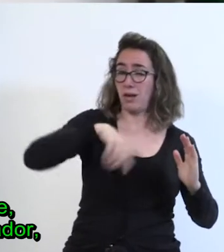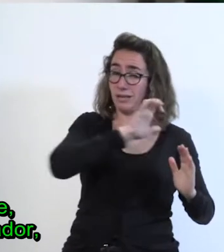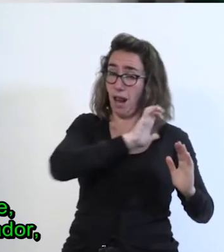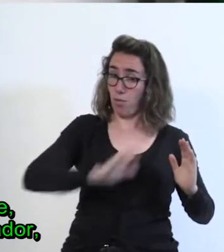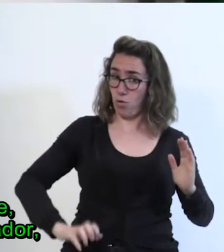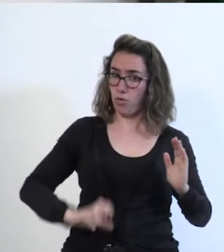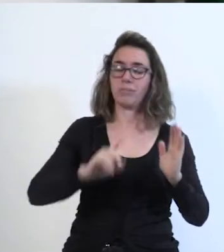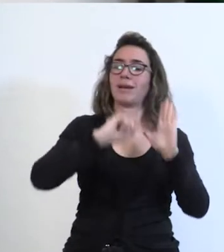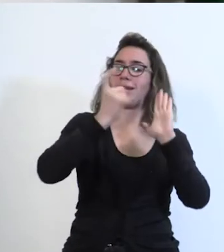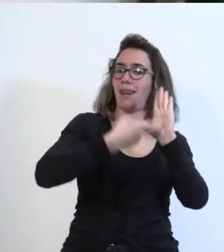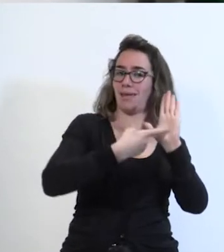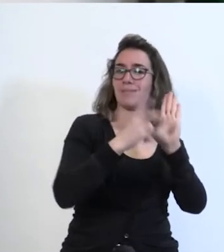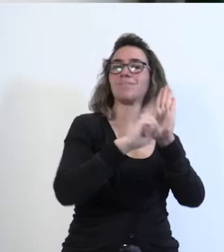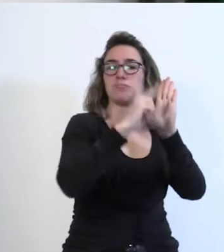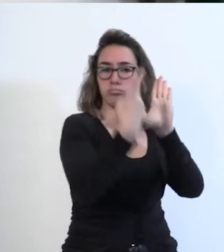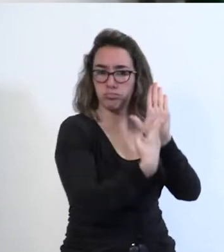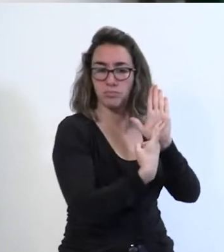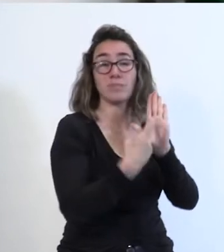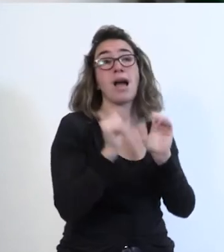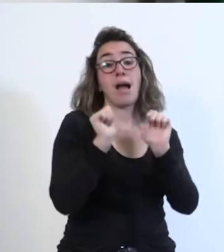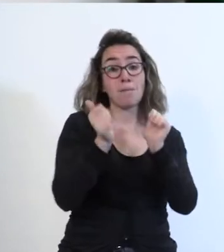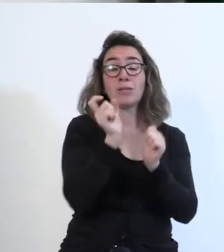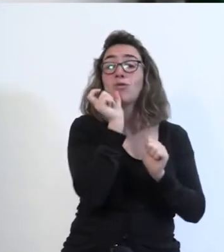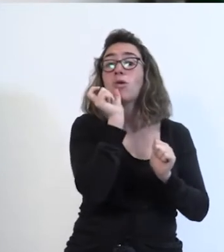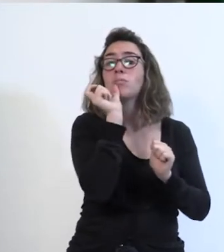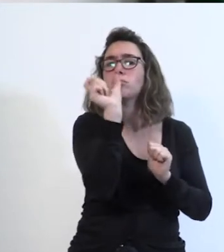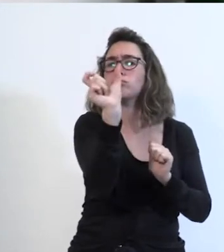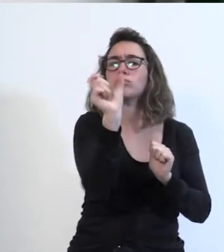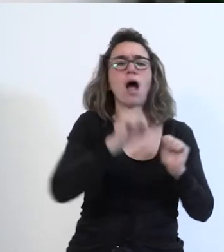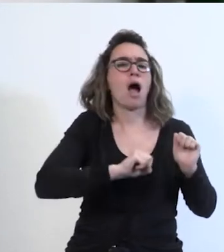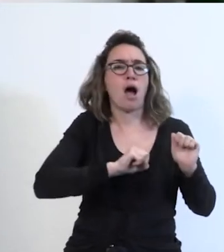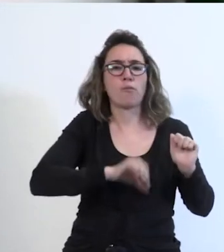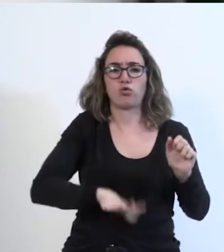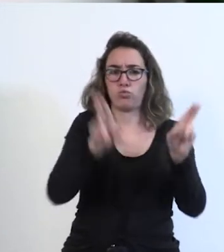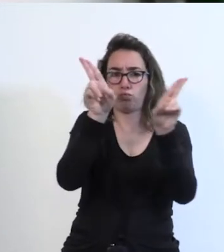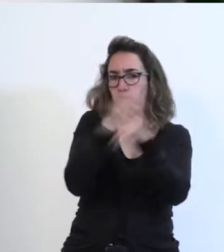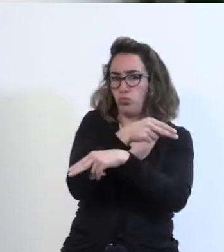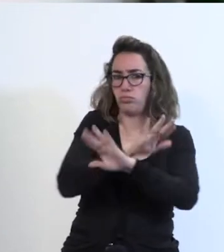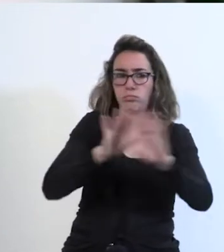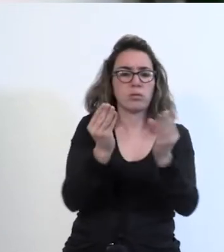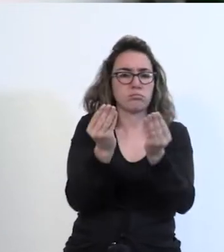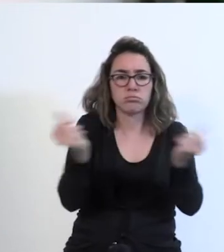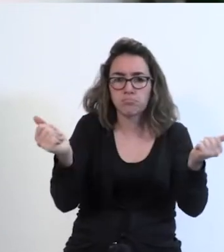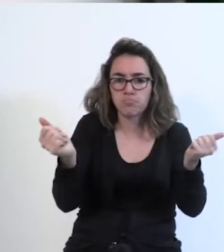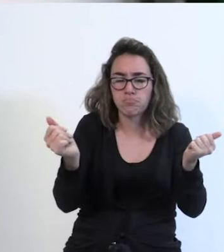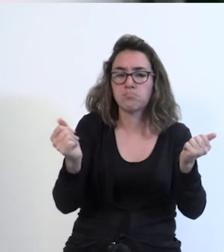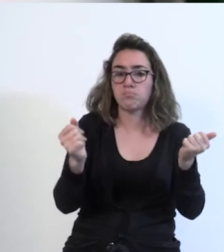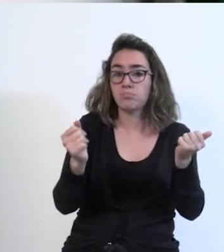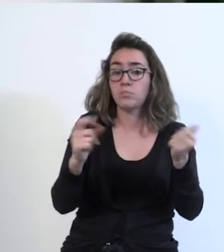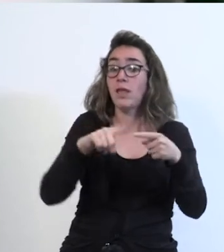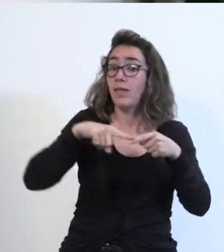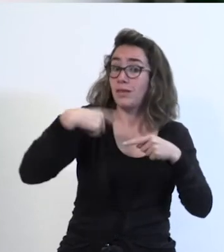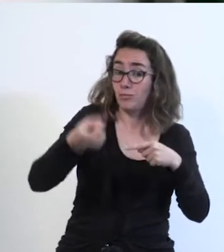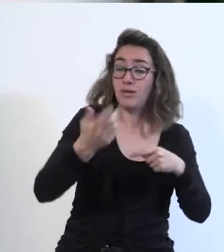en El Salvador, empezaron a decir, se eliminó el aborto, ya no existe el aborto. Lo que pasó, y es lo